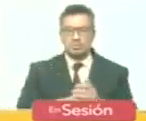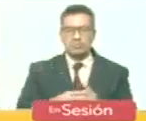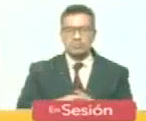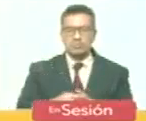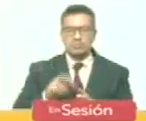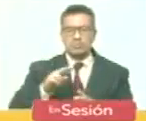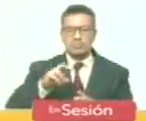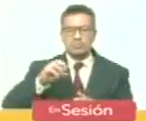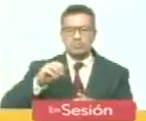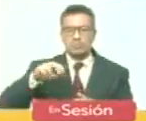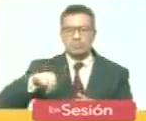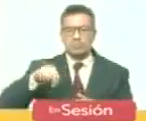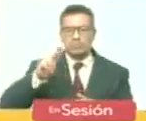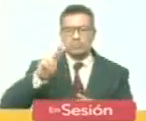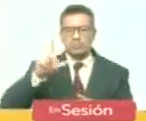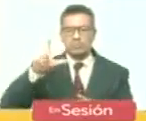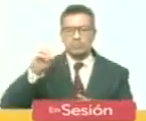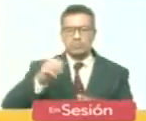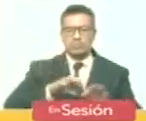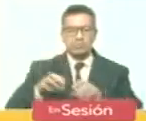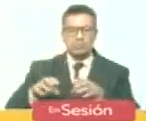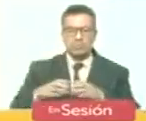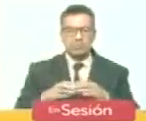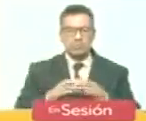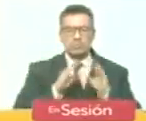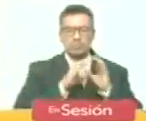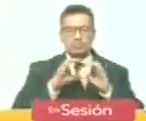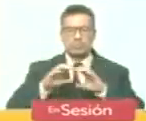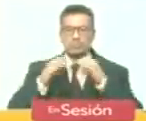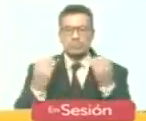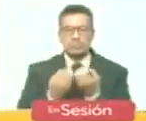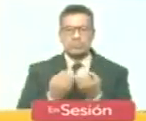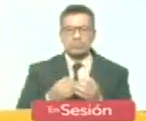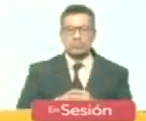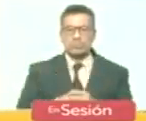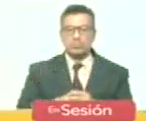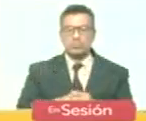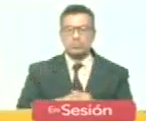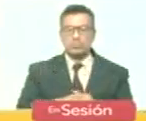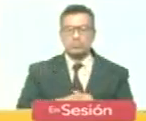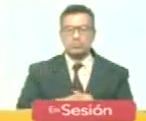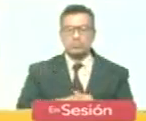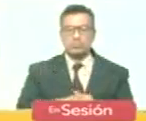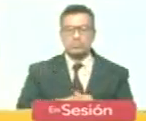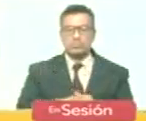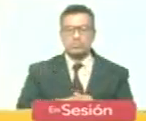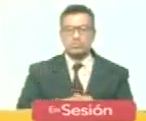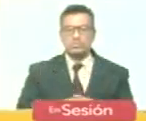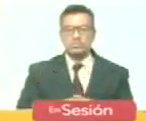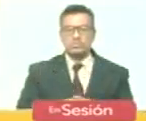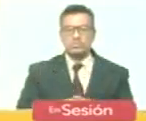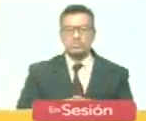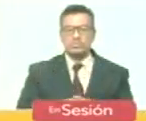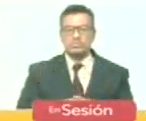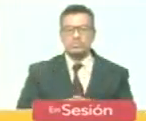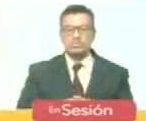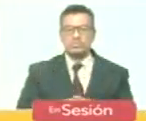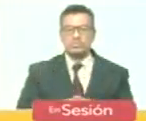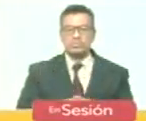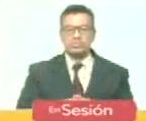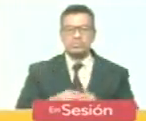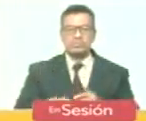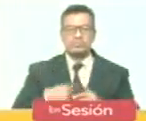Rómulo Betancourt, secretario de organización Rodolfo Quintero, y que agarraba las corrientes marxistas, se salieron